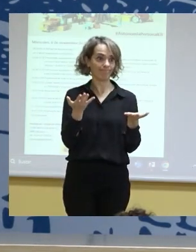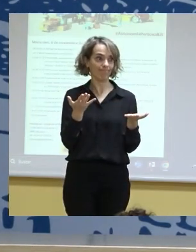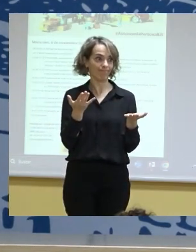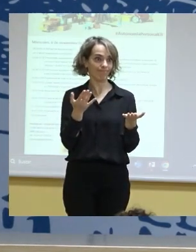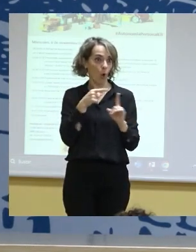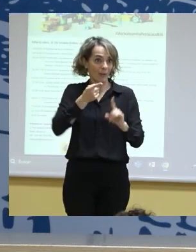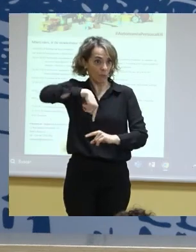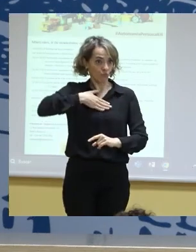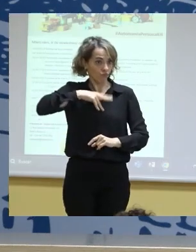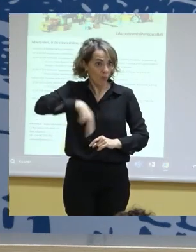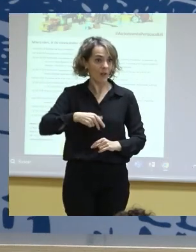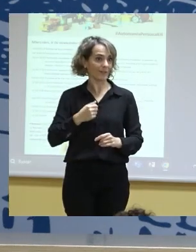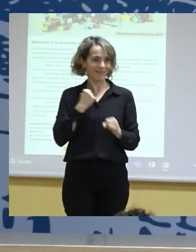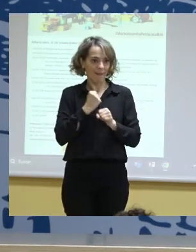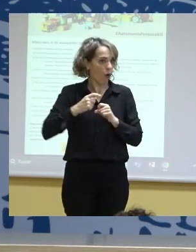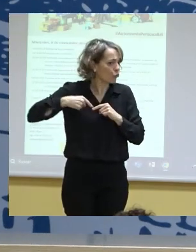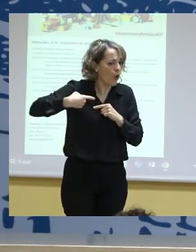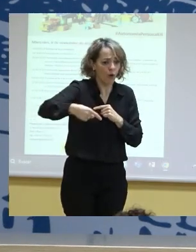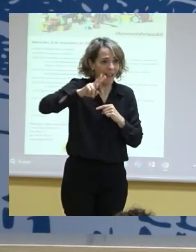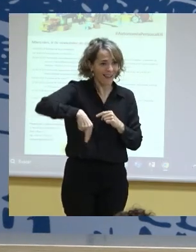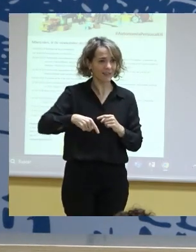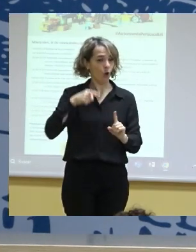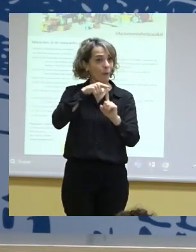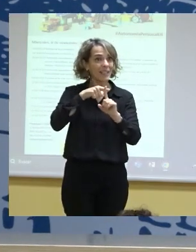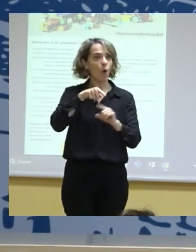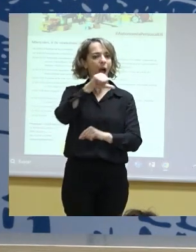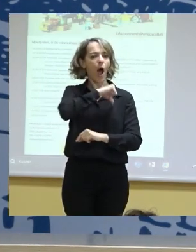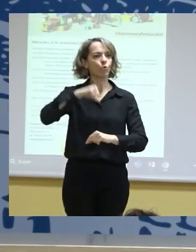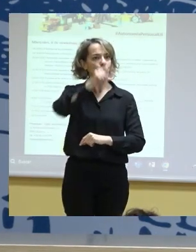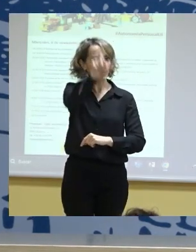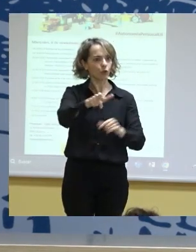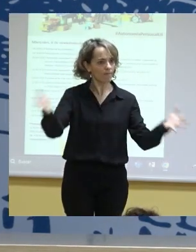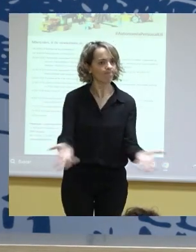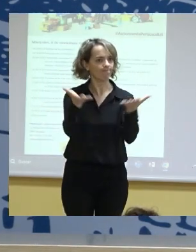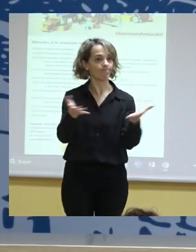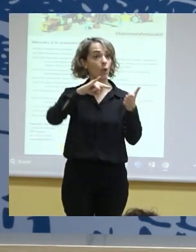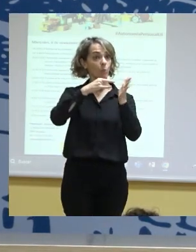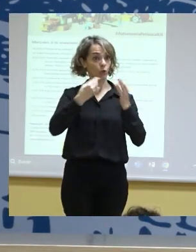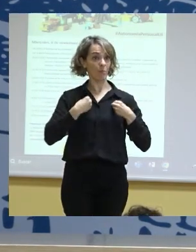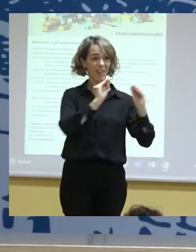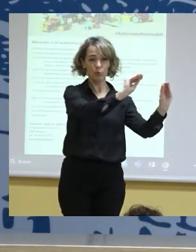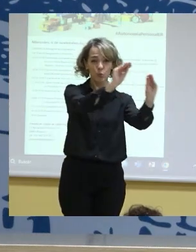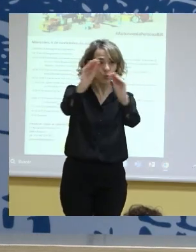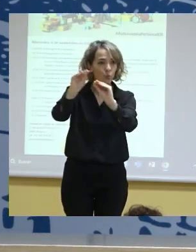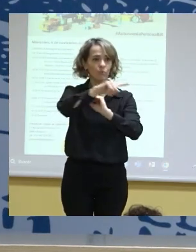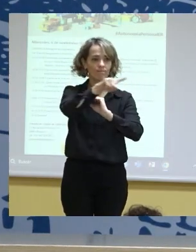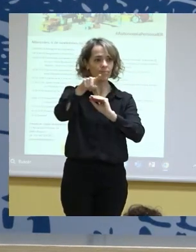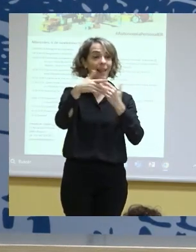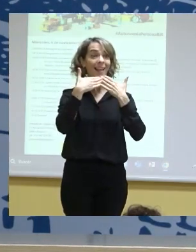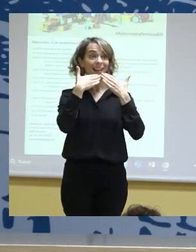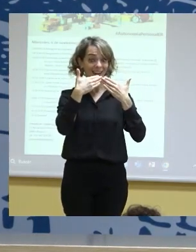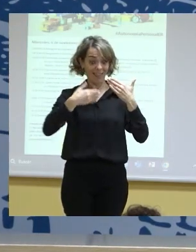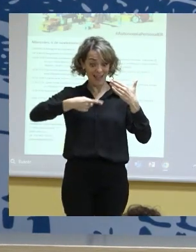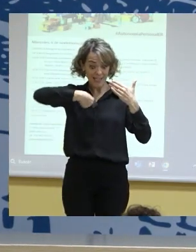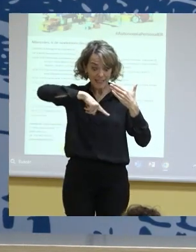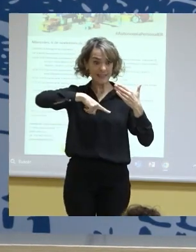intentamos trabajar día a día para promover esa autonomía personal, para conseguir que los proyectos de vida de las personas, gracias a